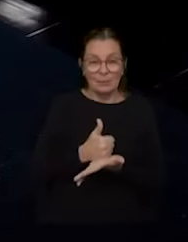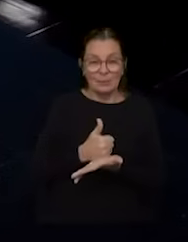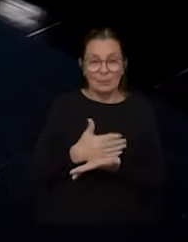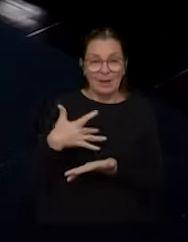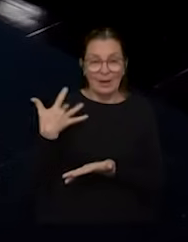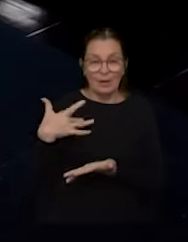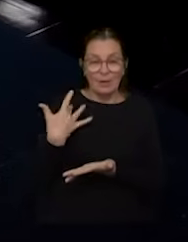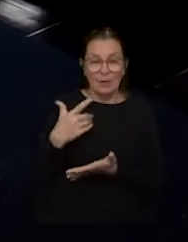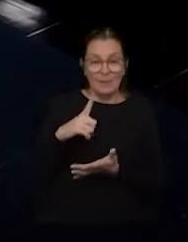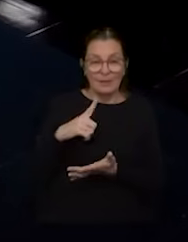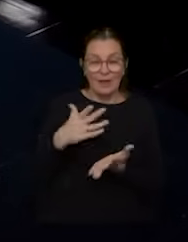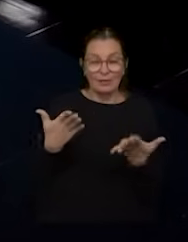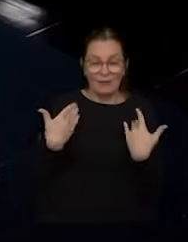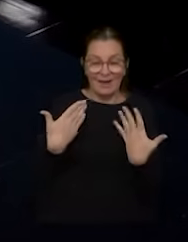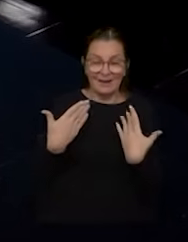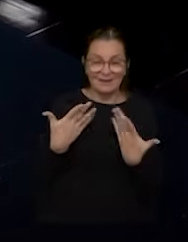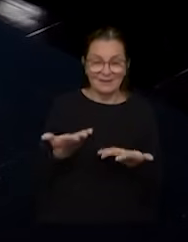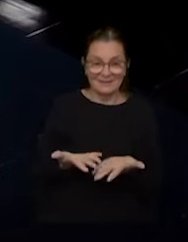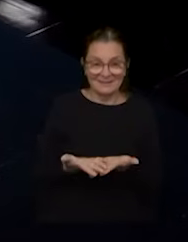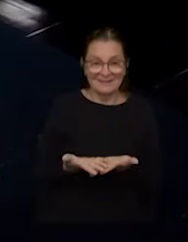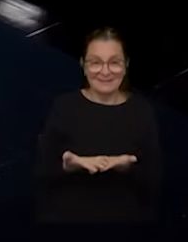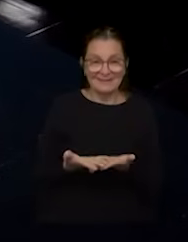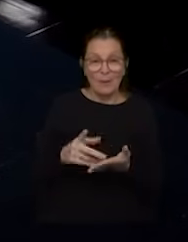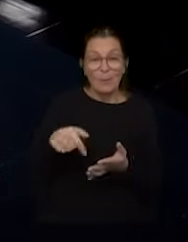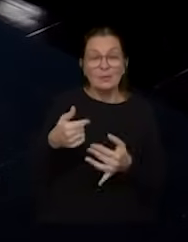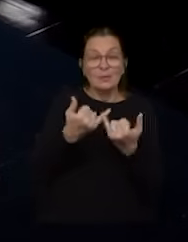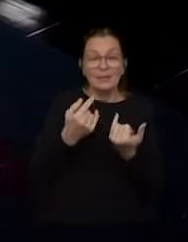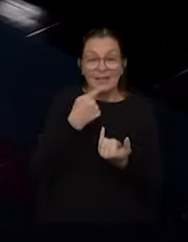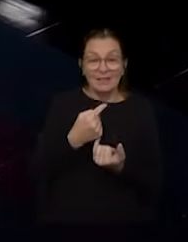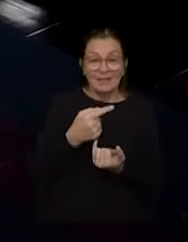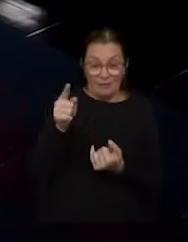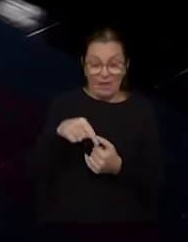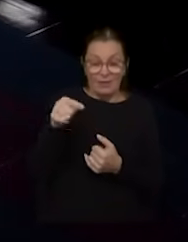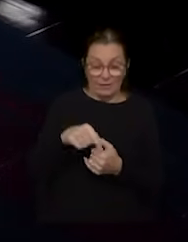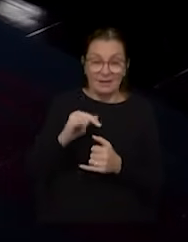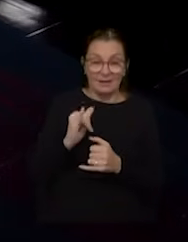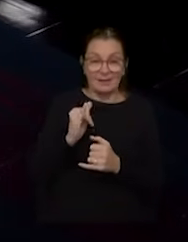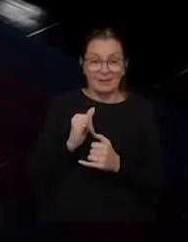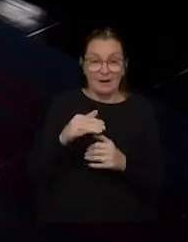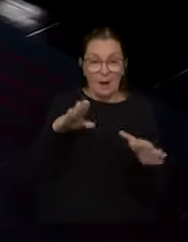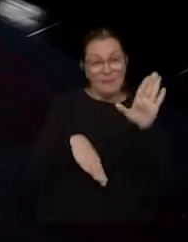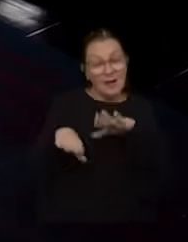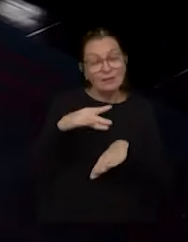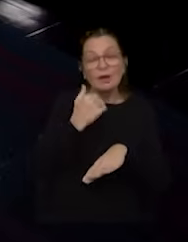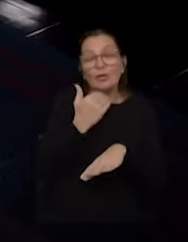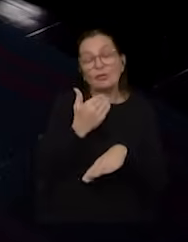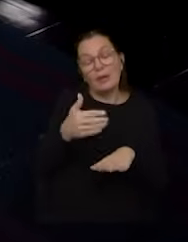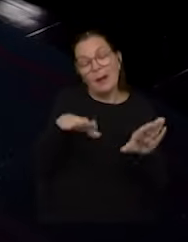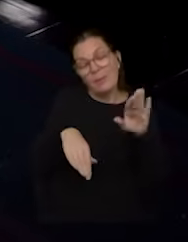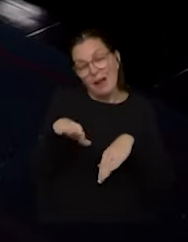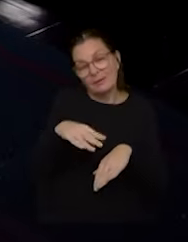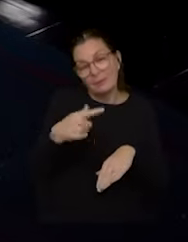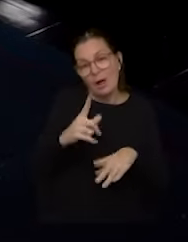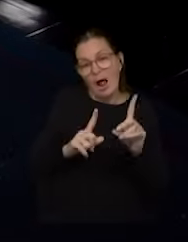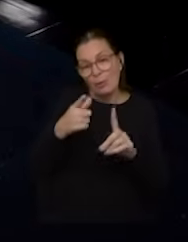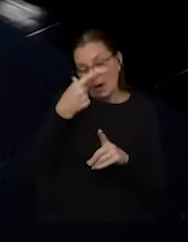alegro esperando que venga el veranillo bueno los próximos días dice viene viene no sé si para ir a la playa Pero bueno no s si para ir por lo menos para curar